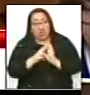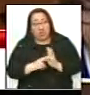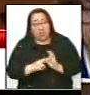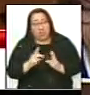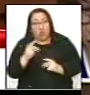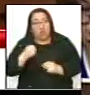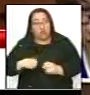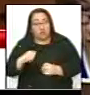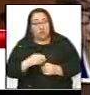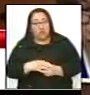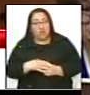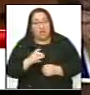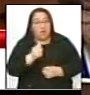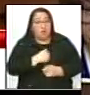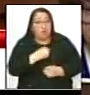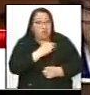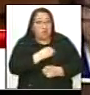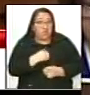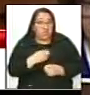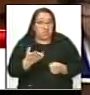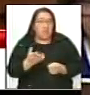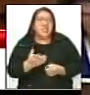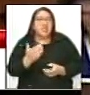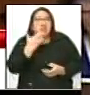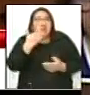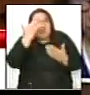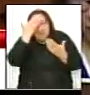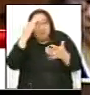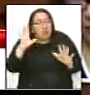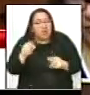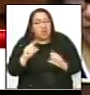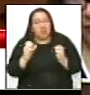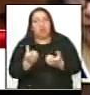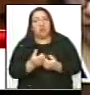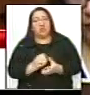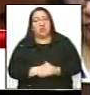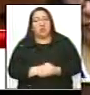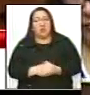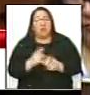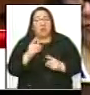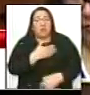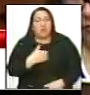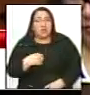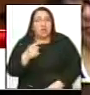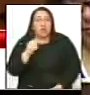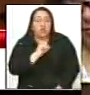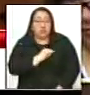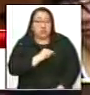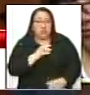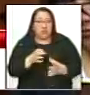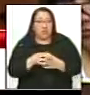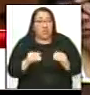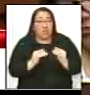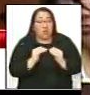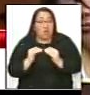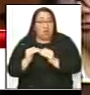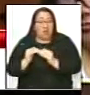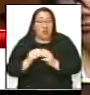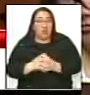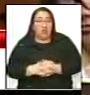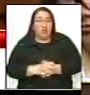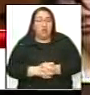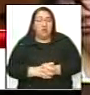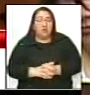en un municipio, en el propio Ejecutivo? Y quién sabe, tal vez en este Congreso. Presidente, hay una institucionalidad paralela.